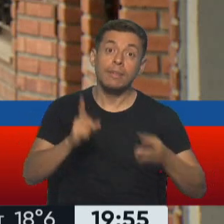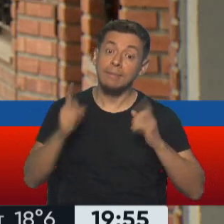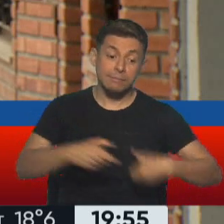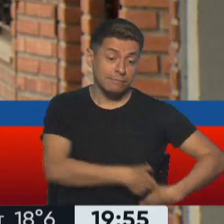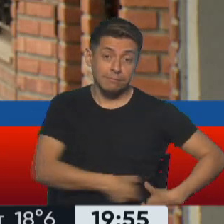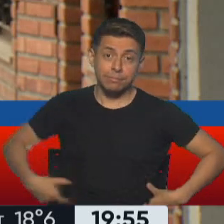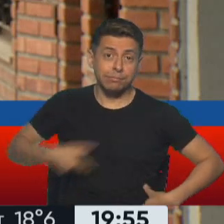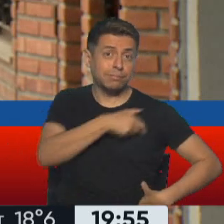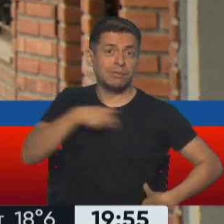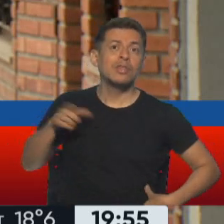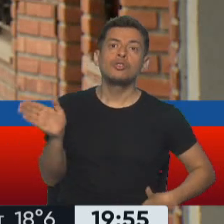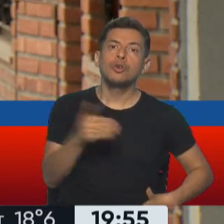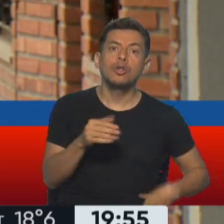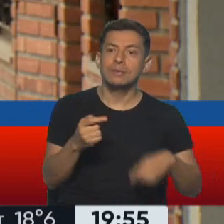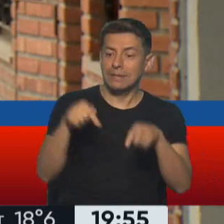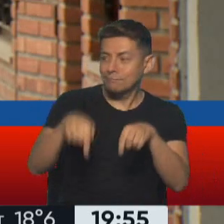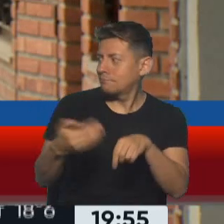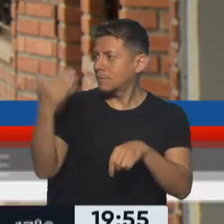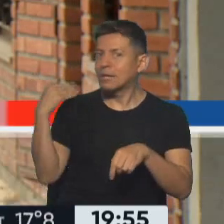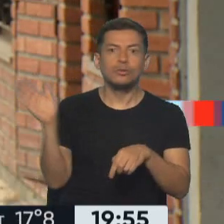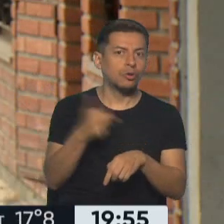los asientos de los vehículos